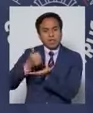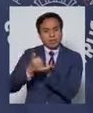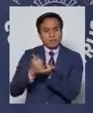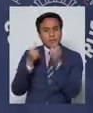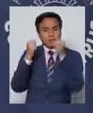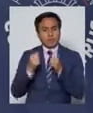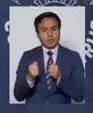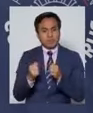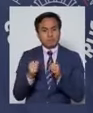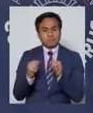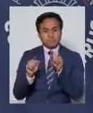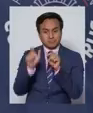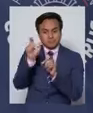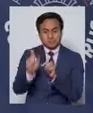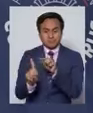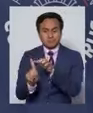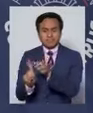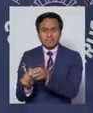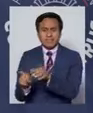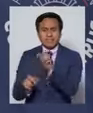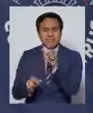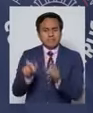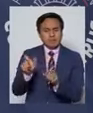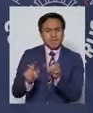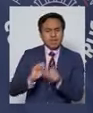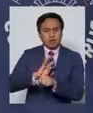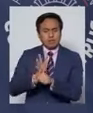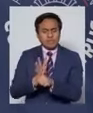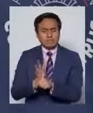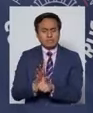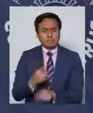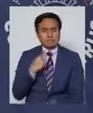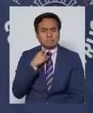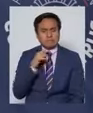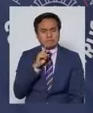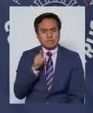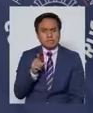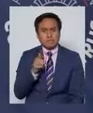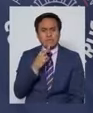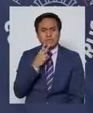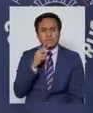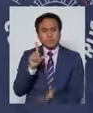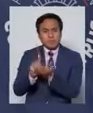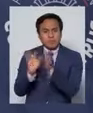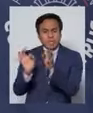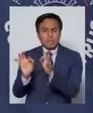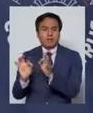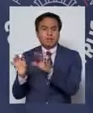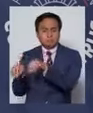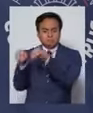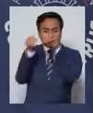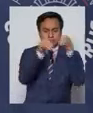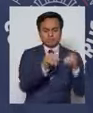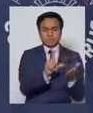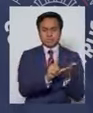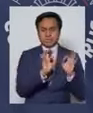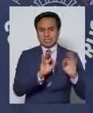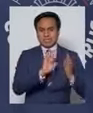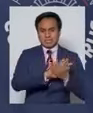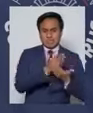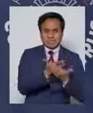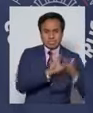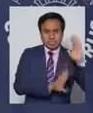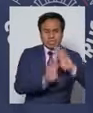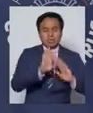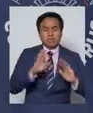para poder transportar a aquellas personas COVID positivo que vivían en esa residencia a una residencia sanitaria. Es una